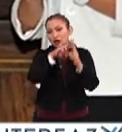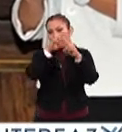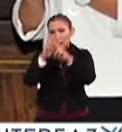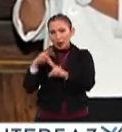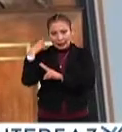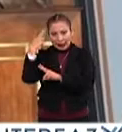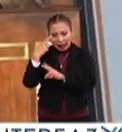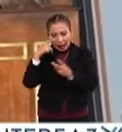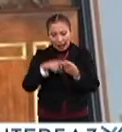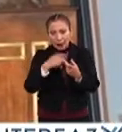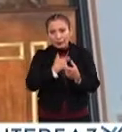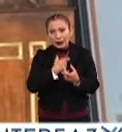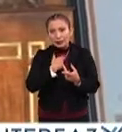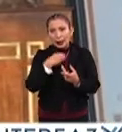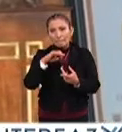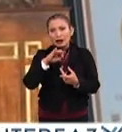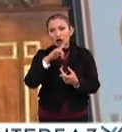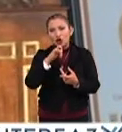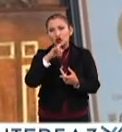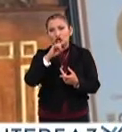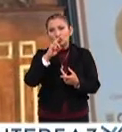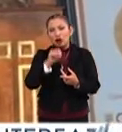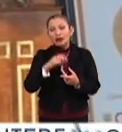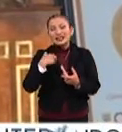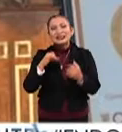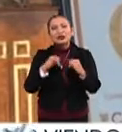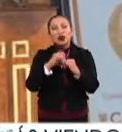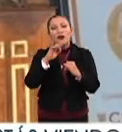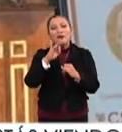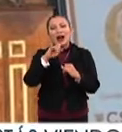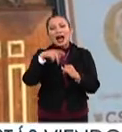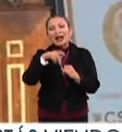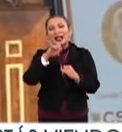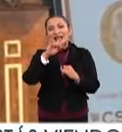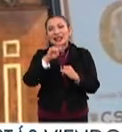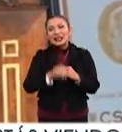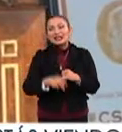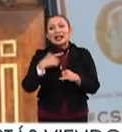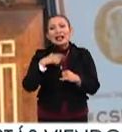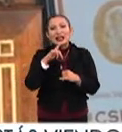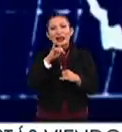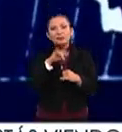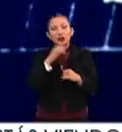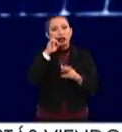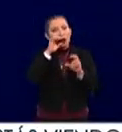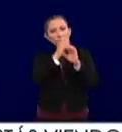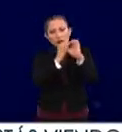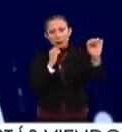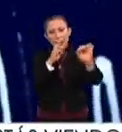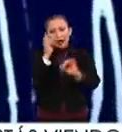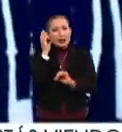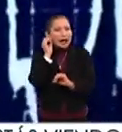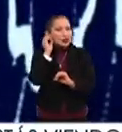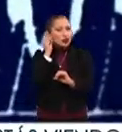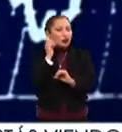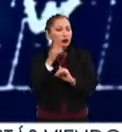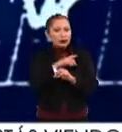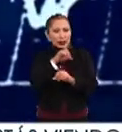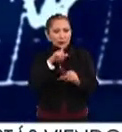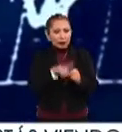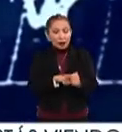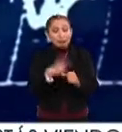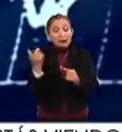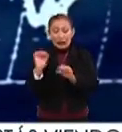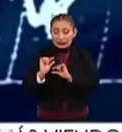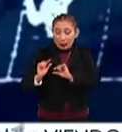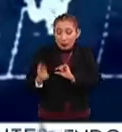Astronómica Real, la medalla Michelson del Instituto Franklin y el Hanskin Lectureship del Observatorio Radioastronómico Nacional. Y